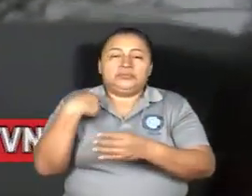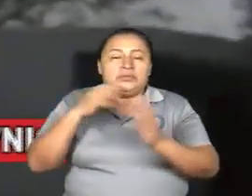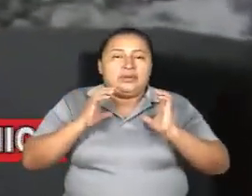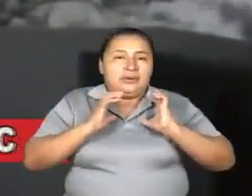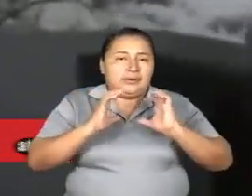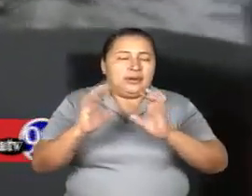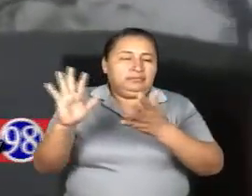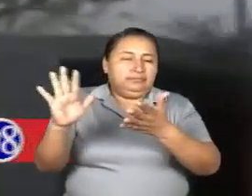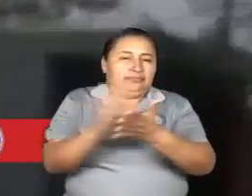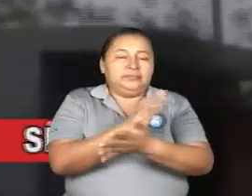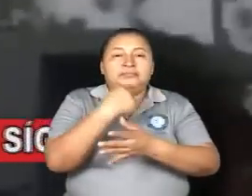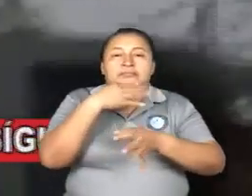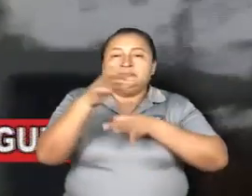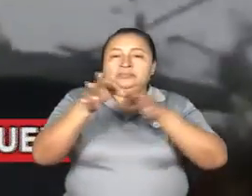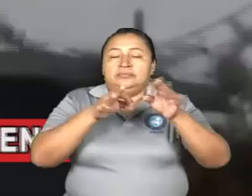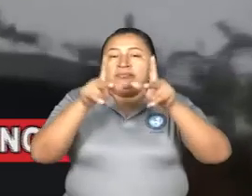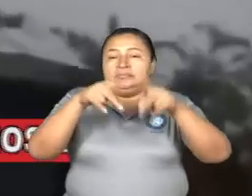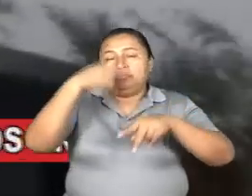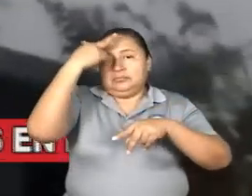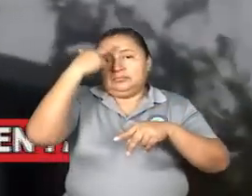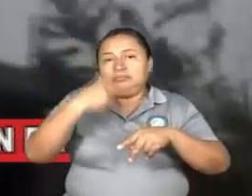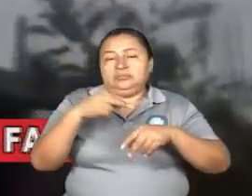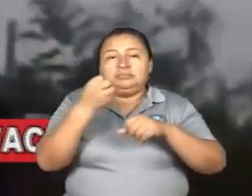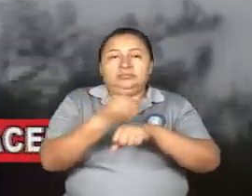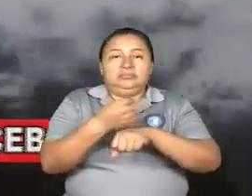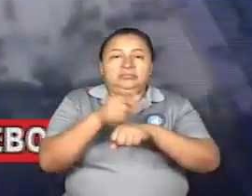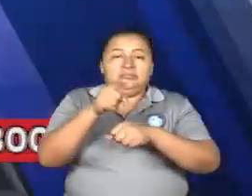pública, explicaron autoridades locales.